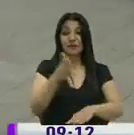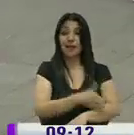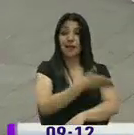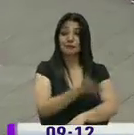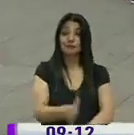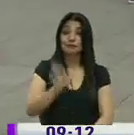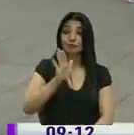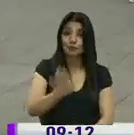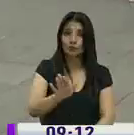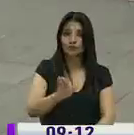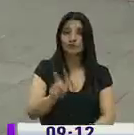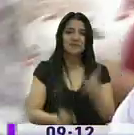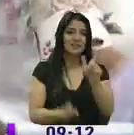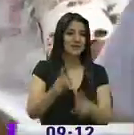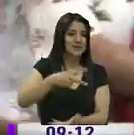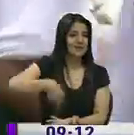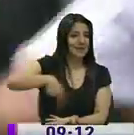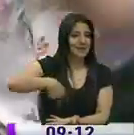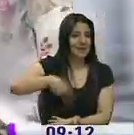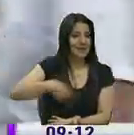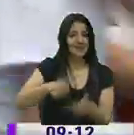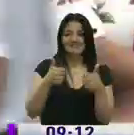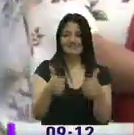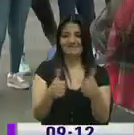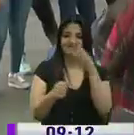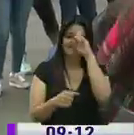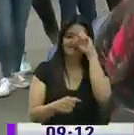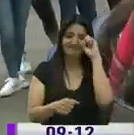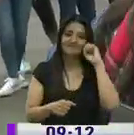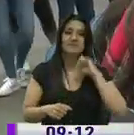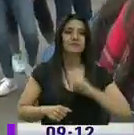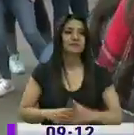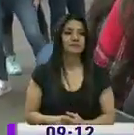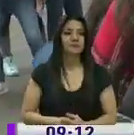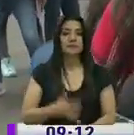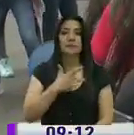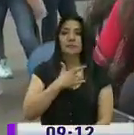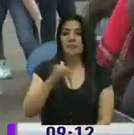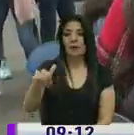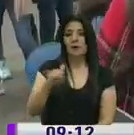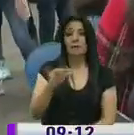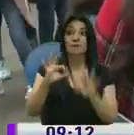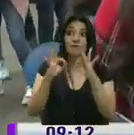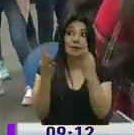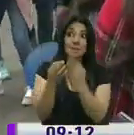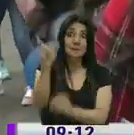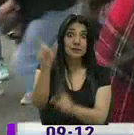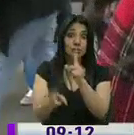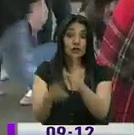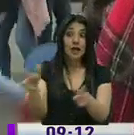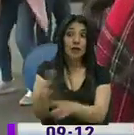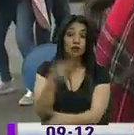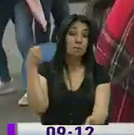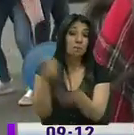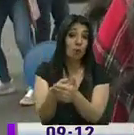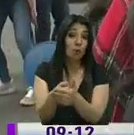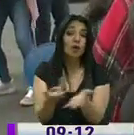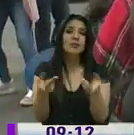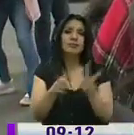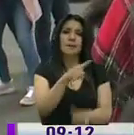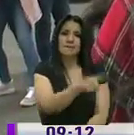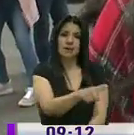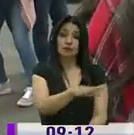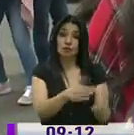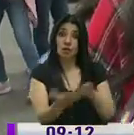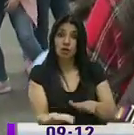acompañó los móviles de los participantes ponerse en los zapatos de las familias de los víctimas y también de víctimas porque las víctimas no solamente